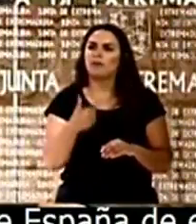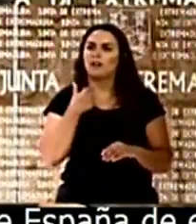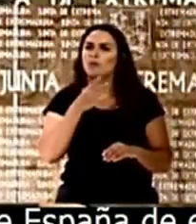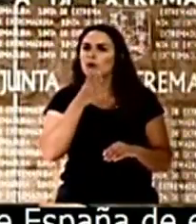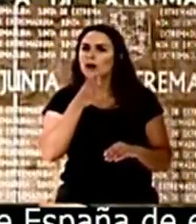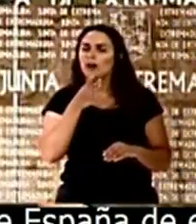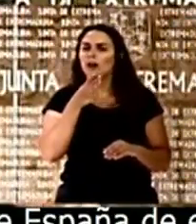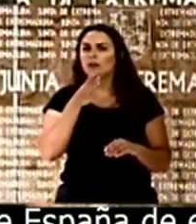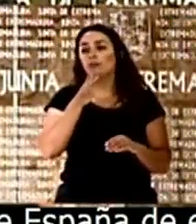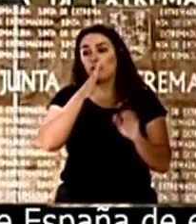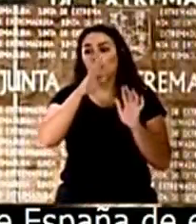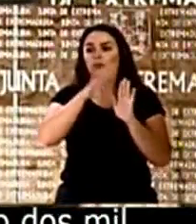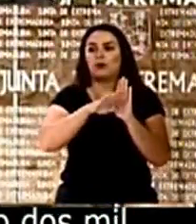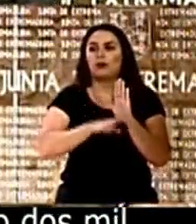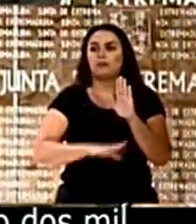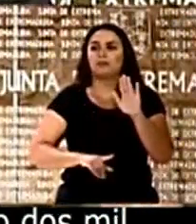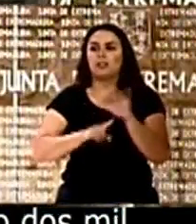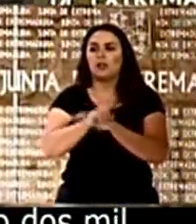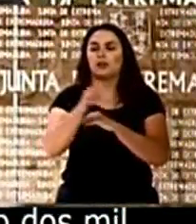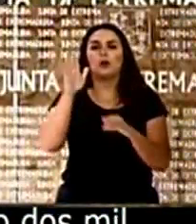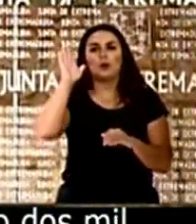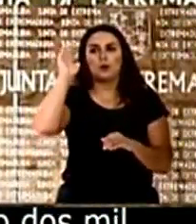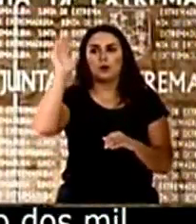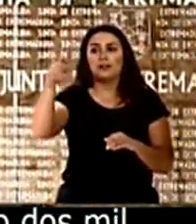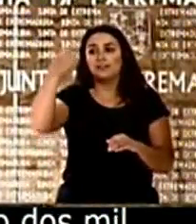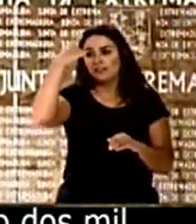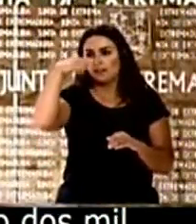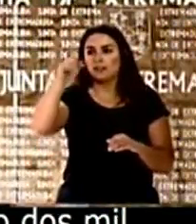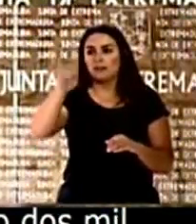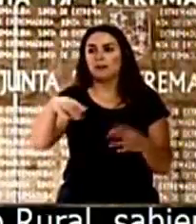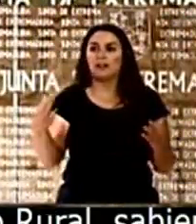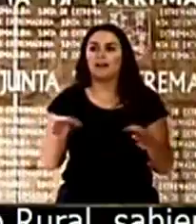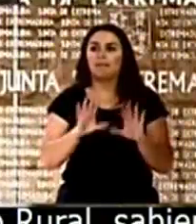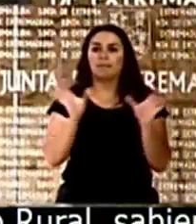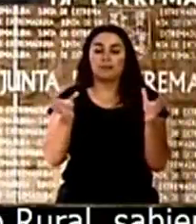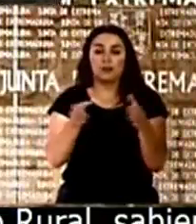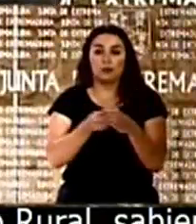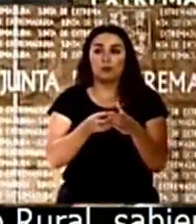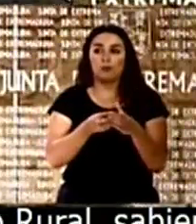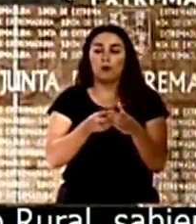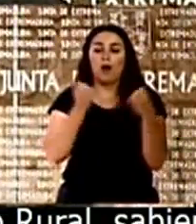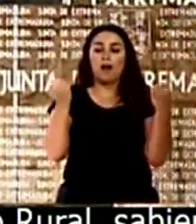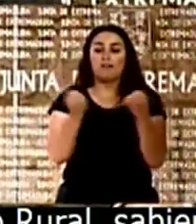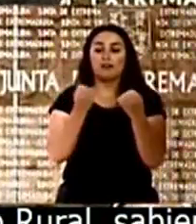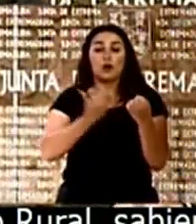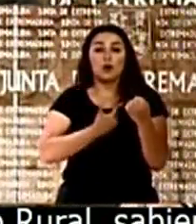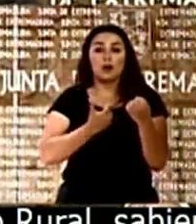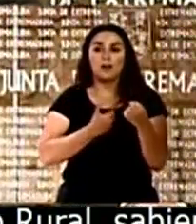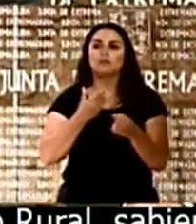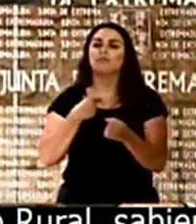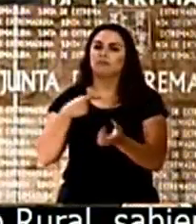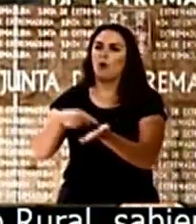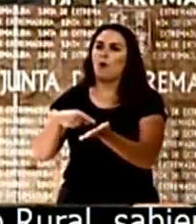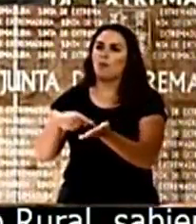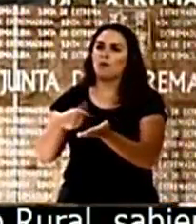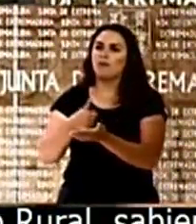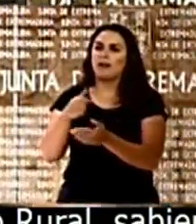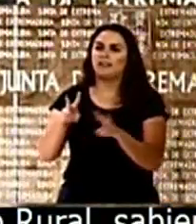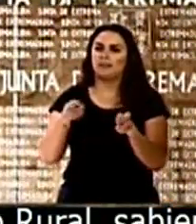programas de desarrollo rural, sabiendo que los grupos de acción local son los que más han hecho por el medio rural en esta